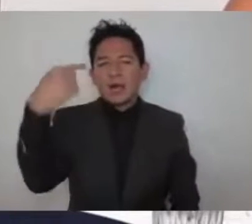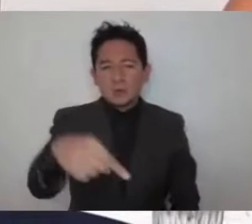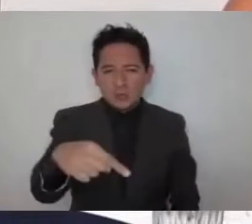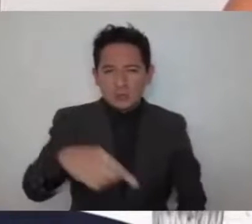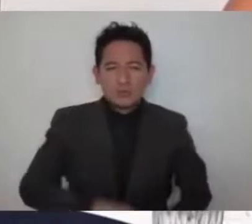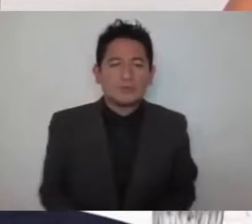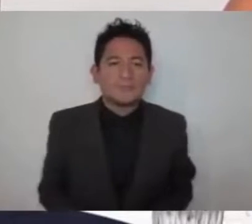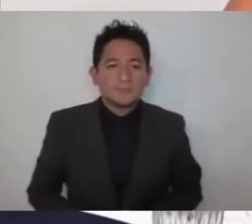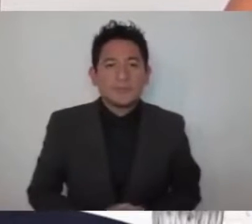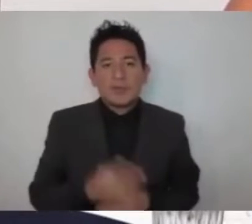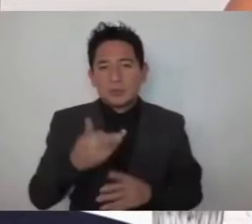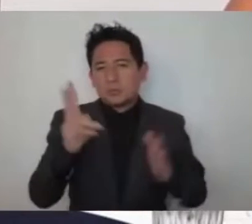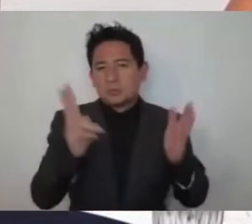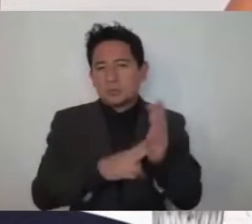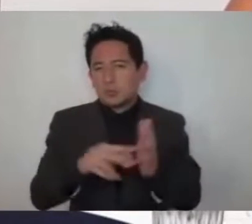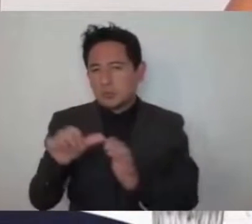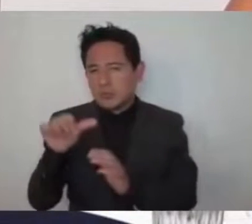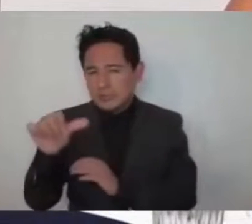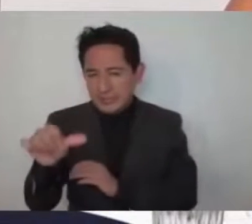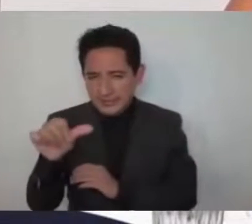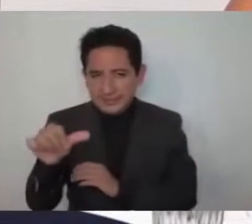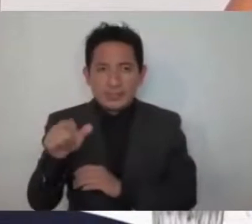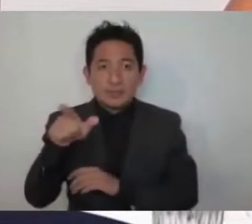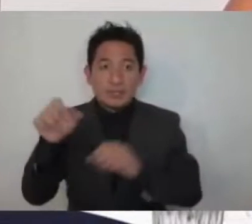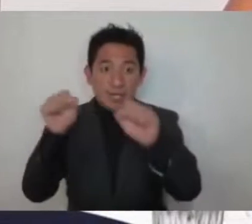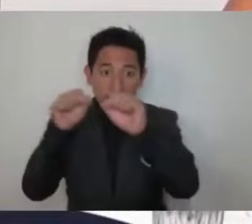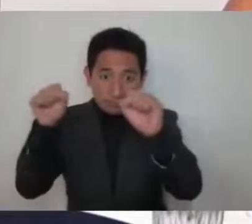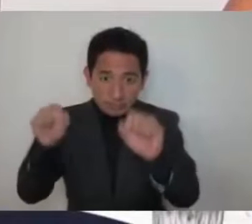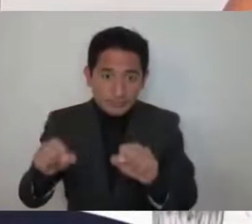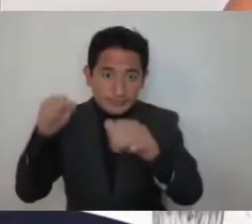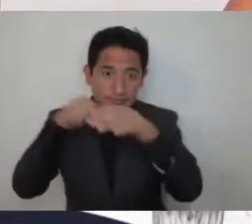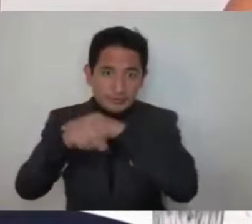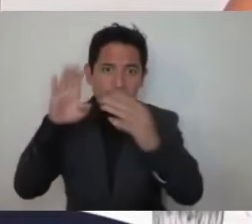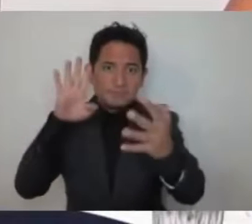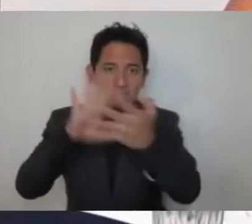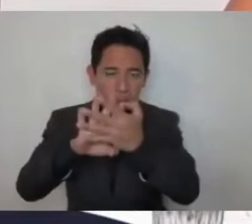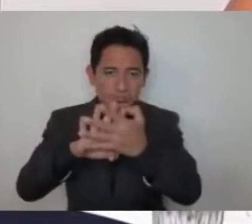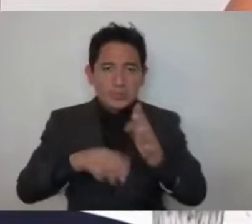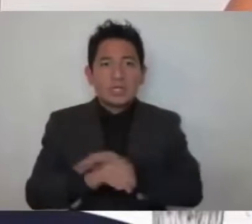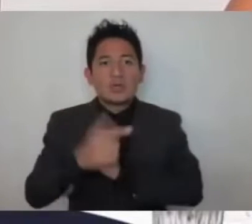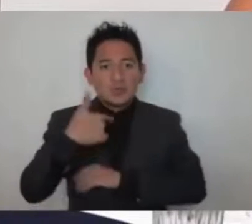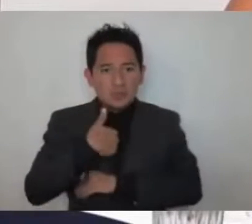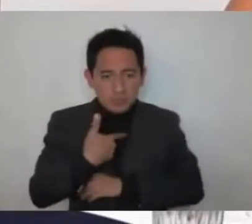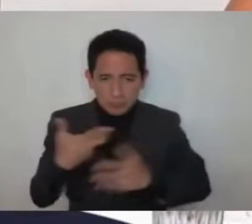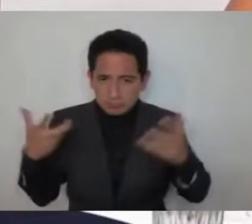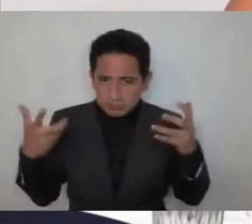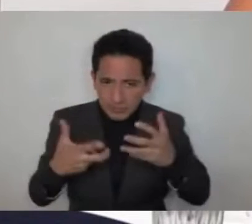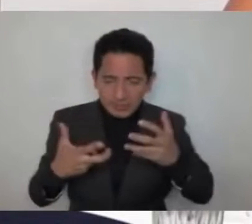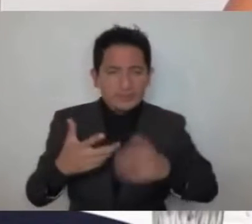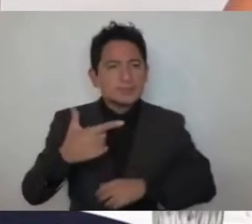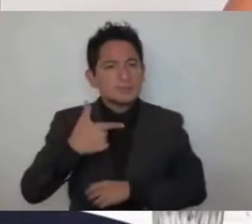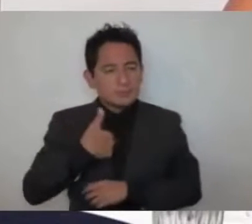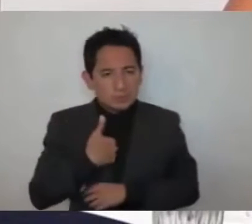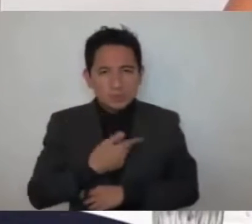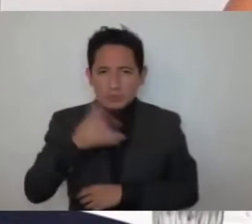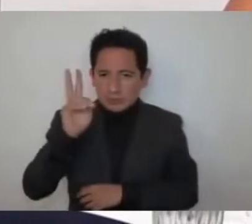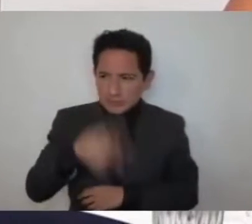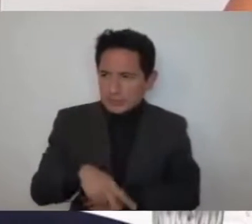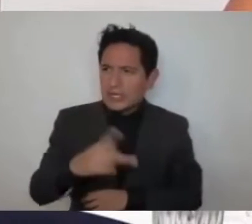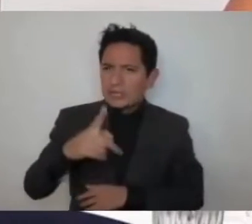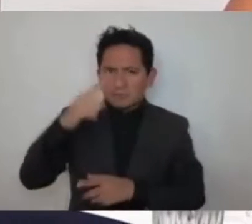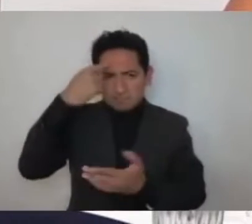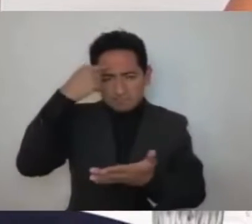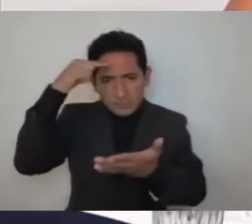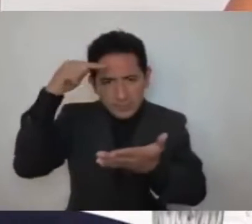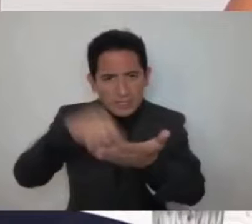y a mí que me gusta el derecho penal que lo he practicado yo estaba completamente convencido aparte de lo que nos había arrojado el proceso